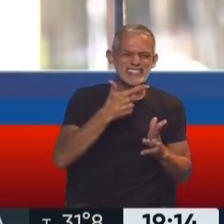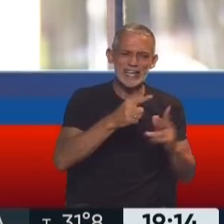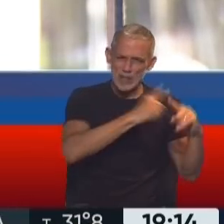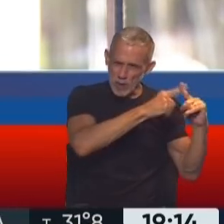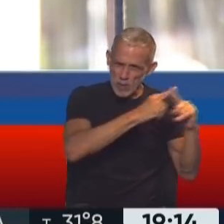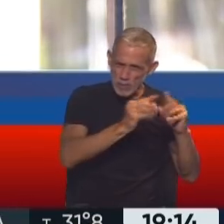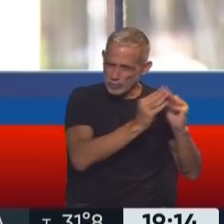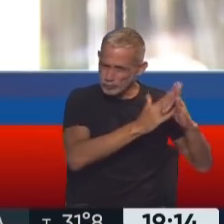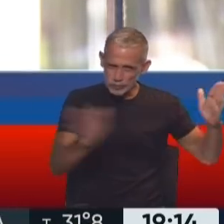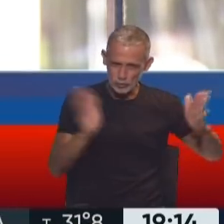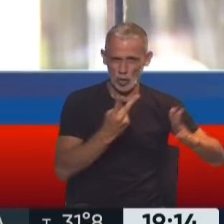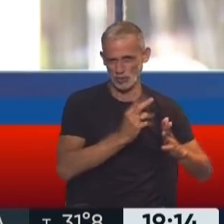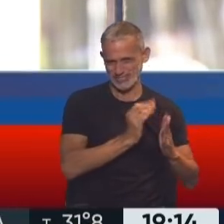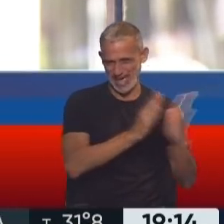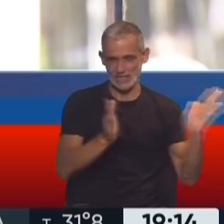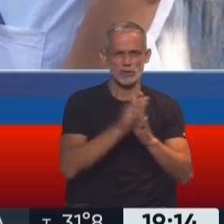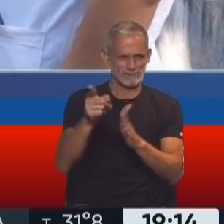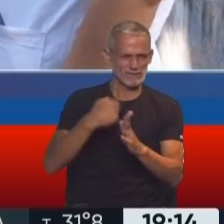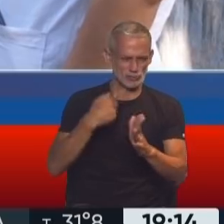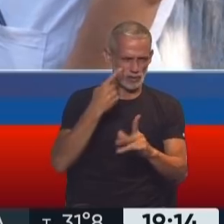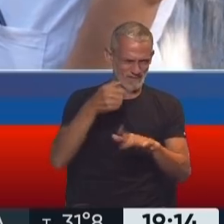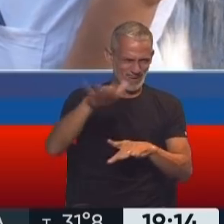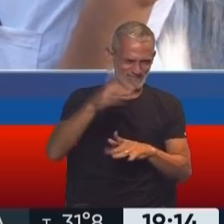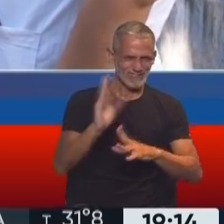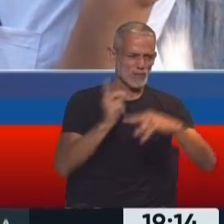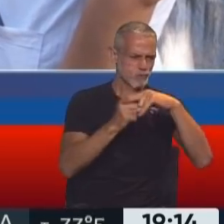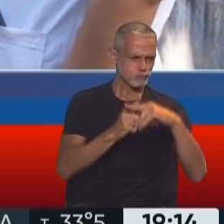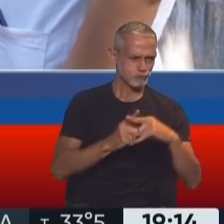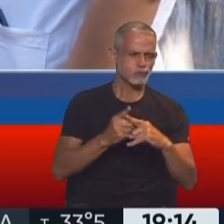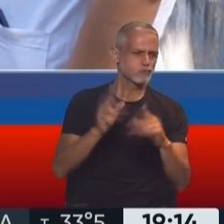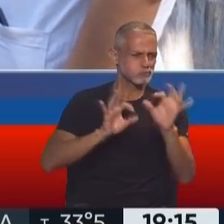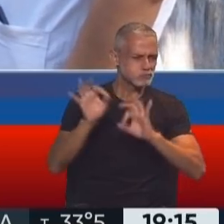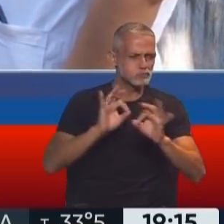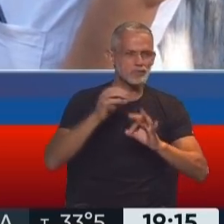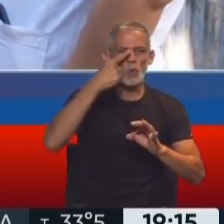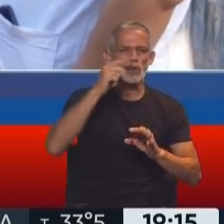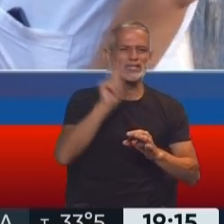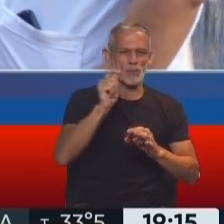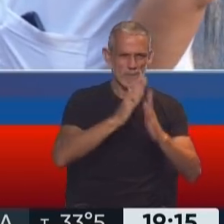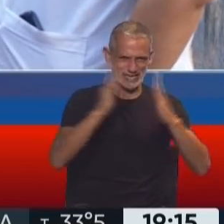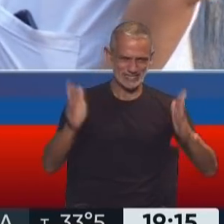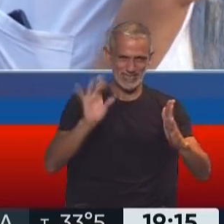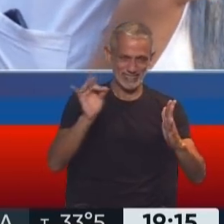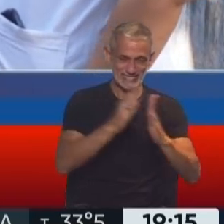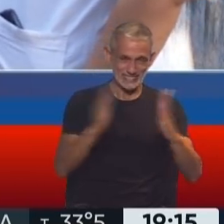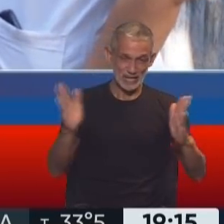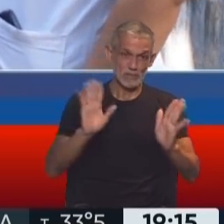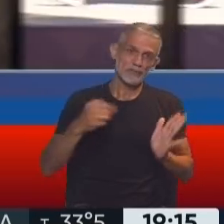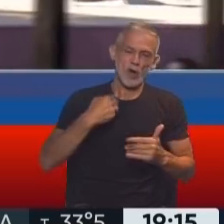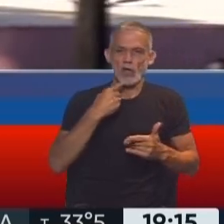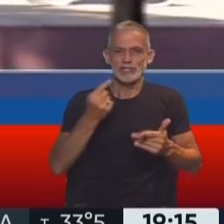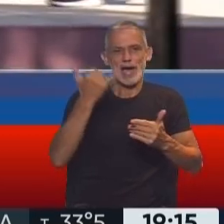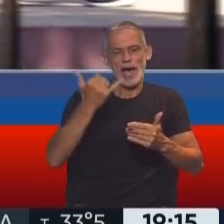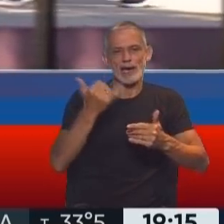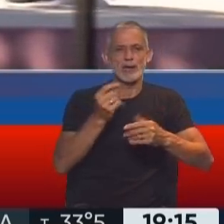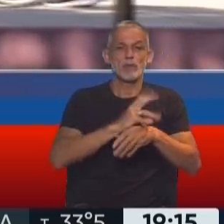Pero prometo sacarle la tasa de letalidad del último mes. Uno dice, bueno, si hay